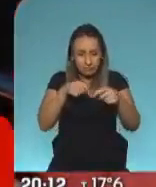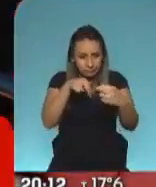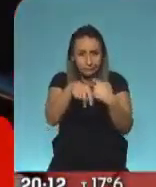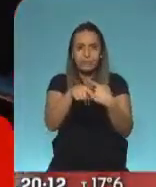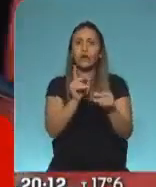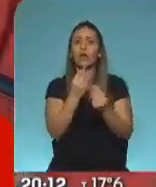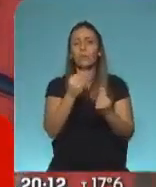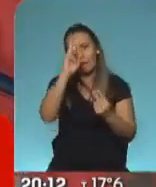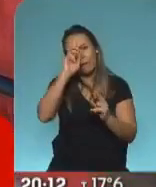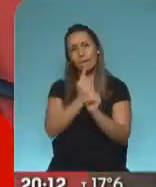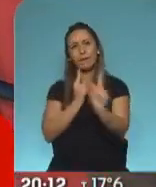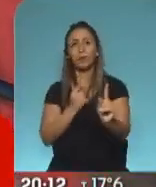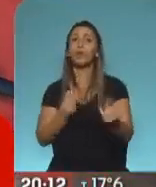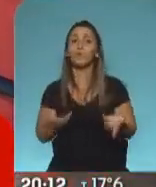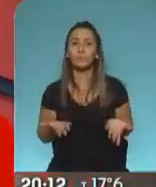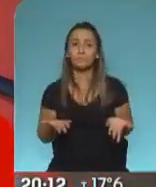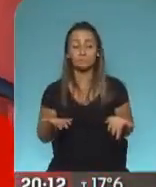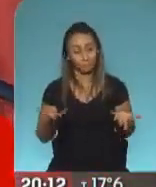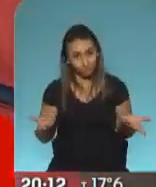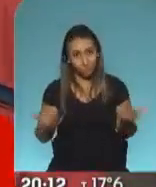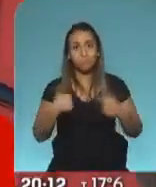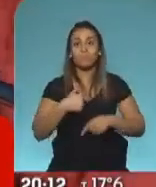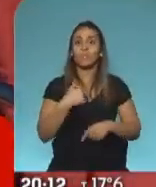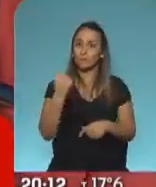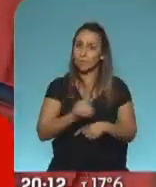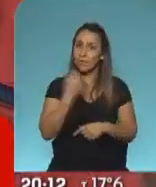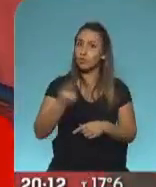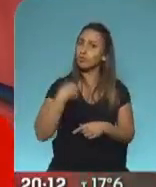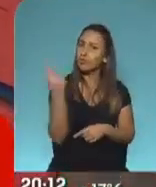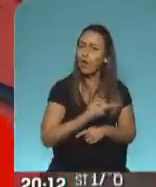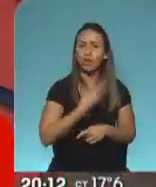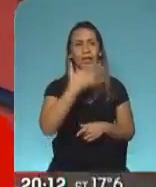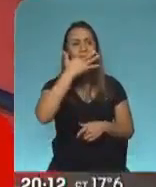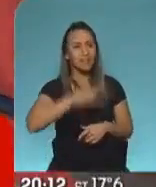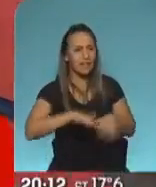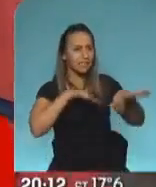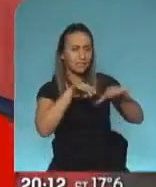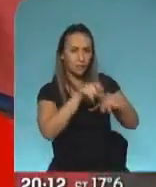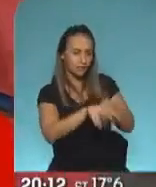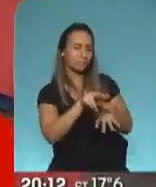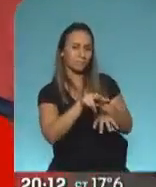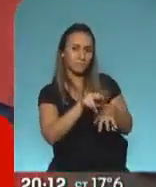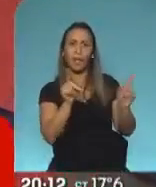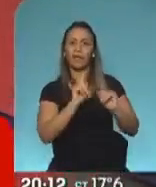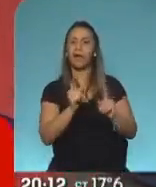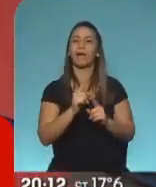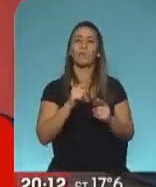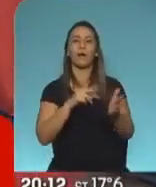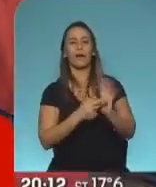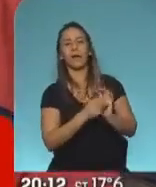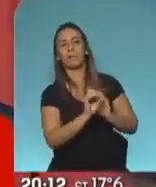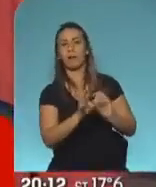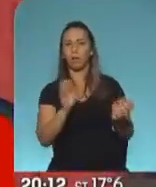Entonces, tratémonos de ayudar entre todos, tratemos de entender la situación, no generemos conflictos,